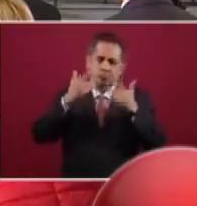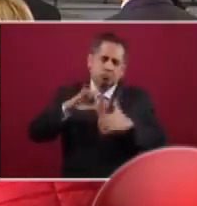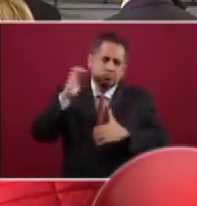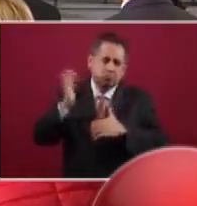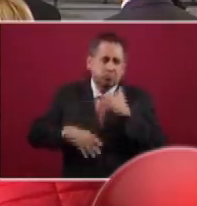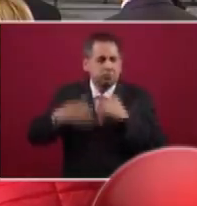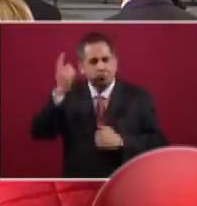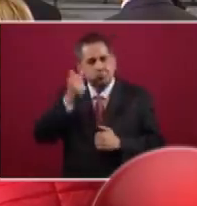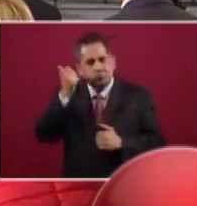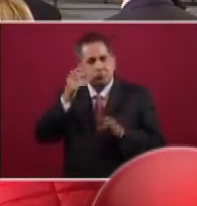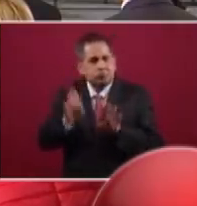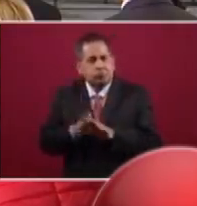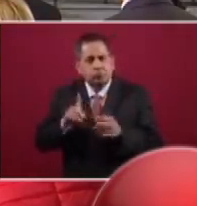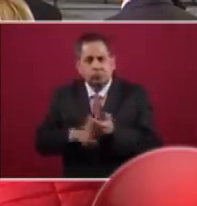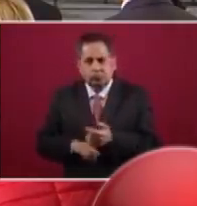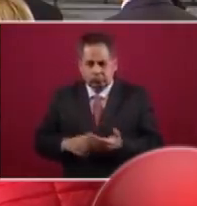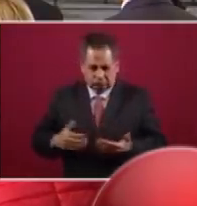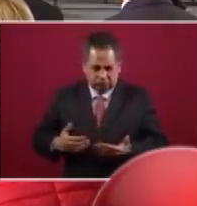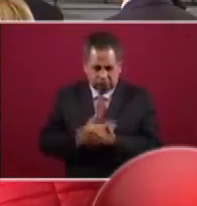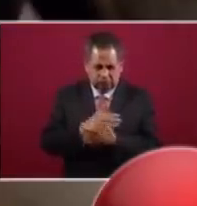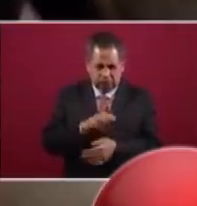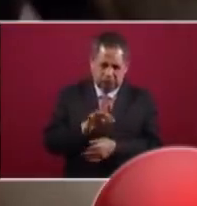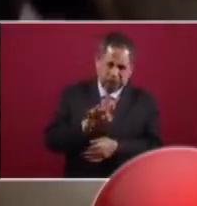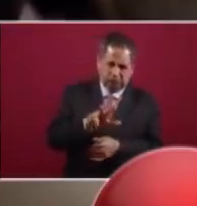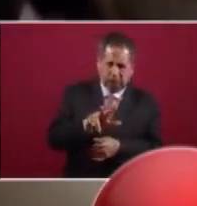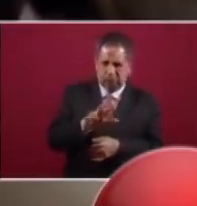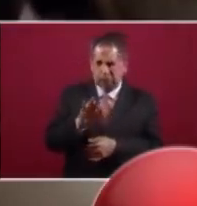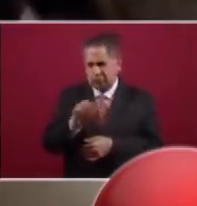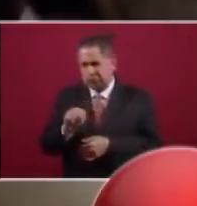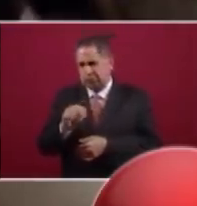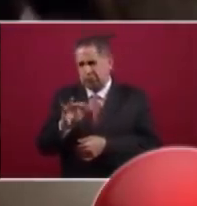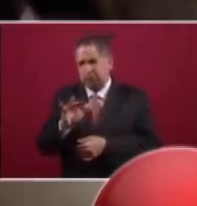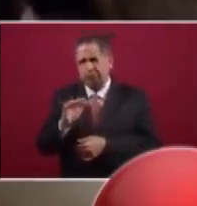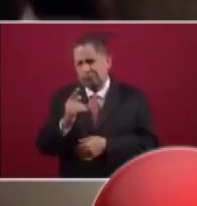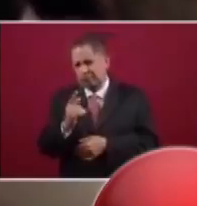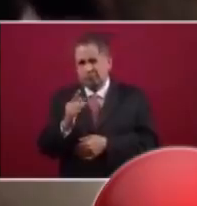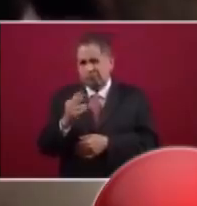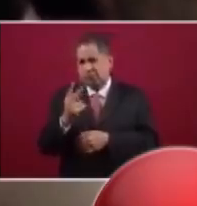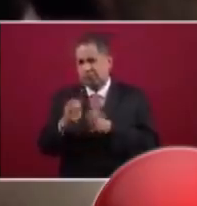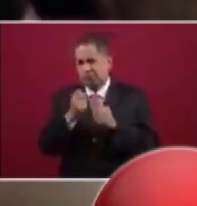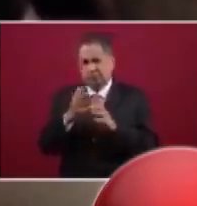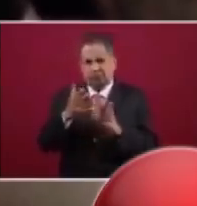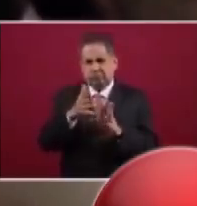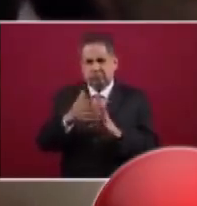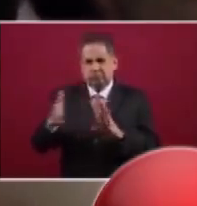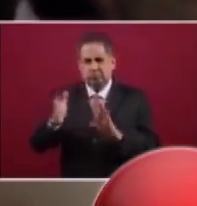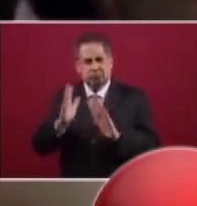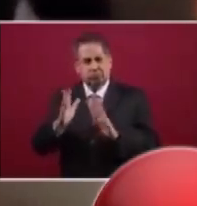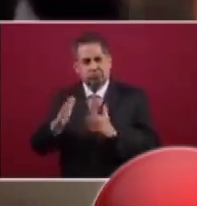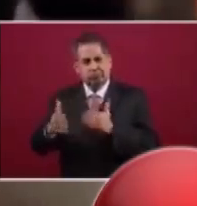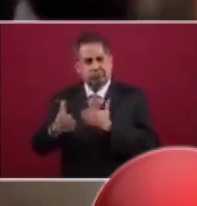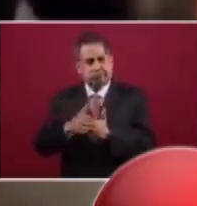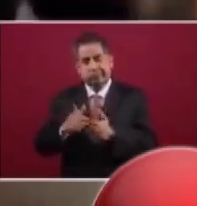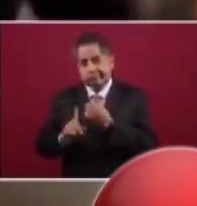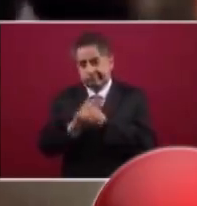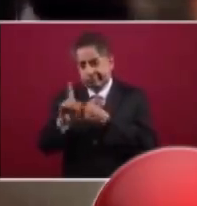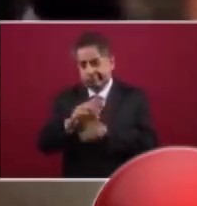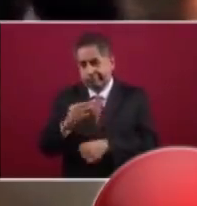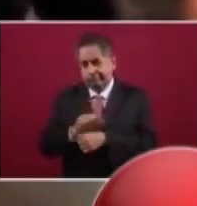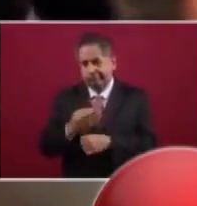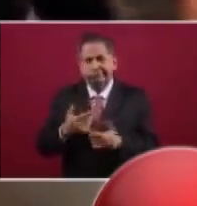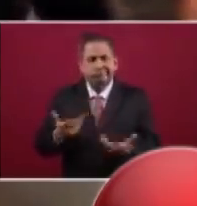generación que nació 48, 49, 50, 51, 52, que ya es un problema de